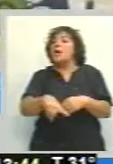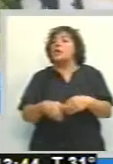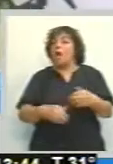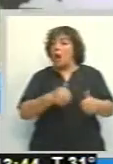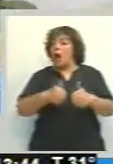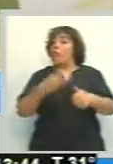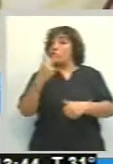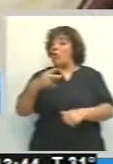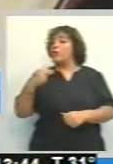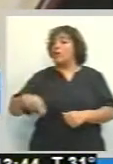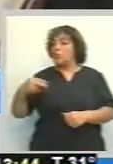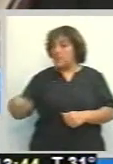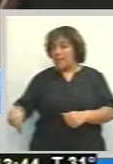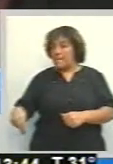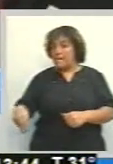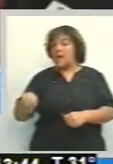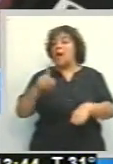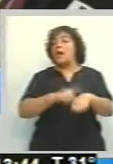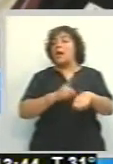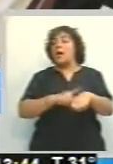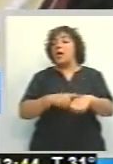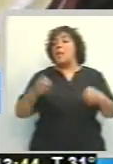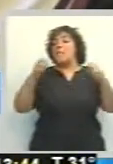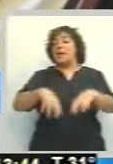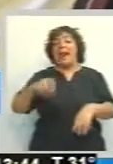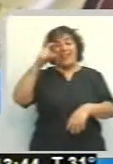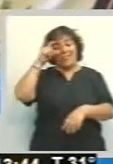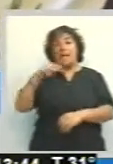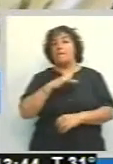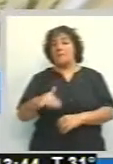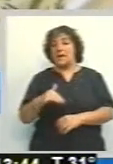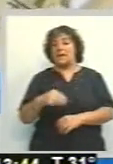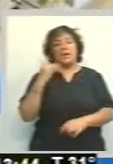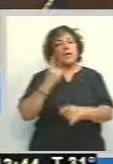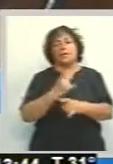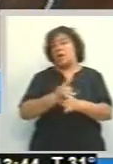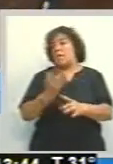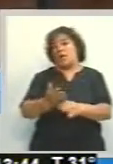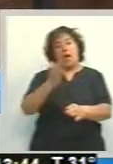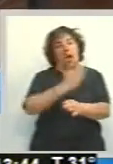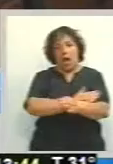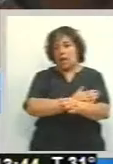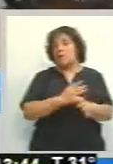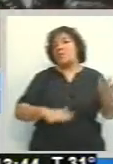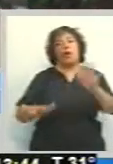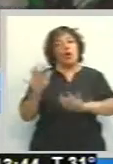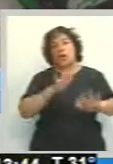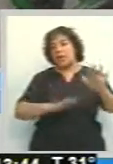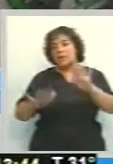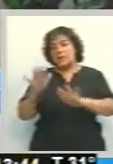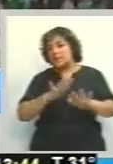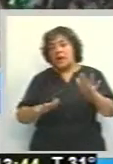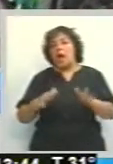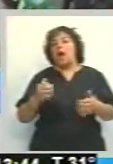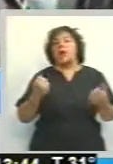2 de noviembre, el horario de largada es 10:30, siempre estamos un rato antes para poder organizar y entrar